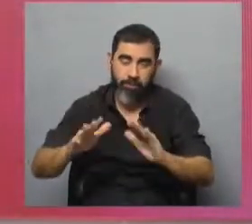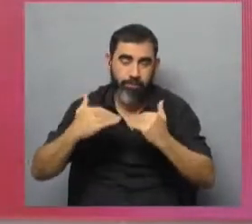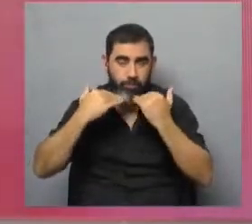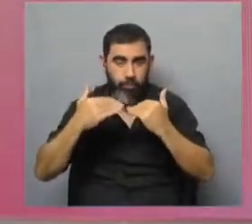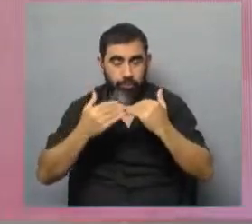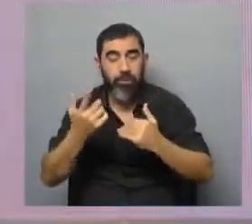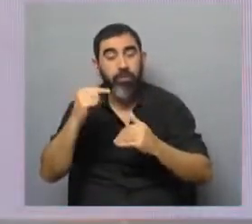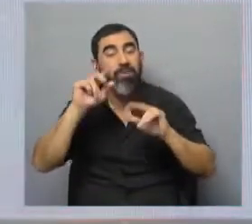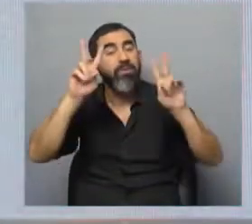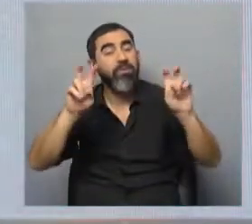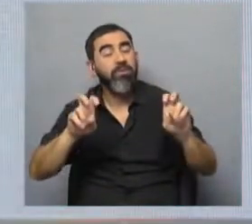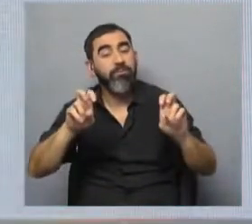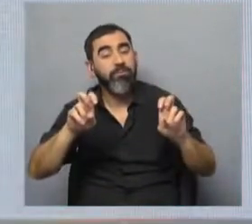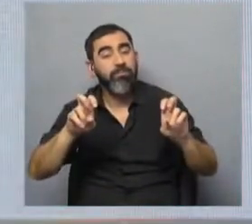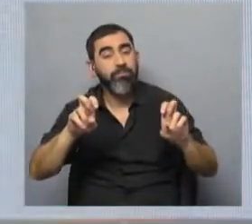tiene de particular